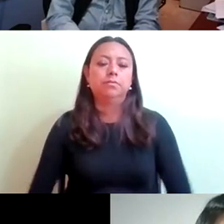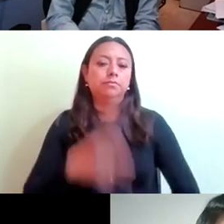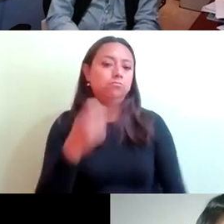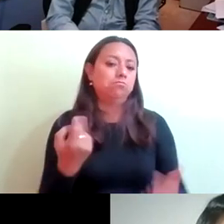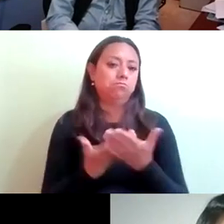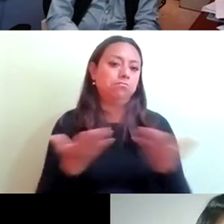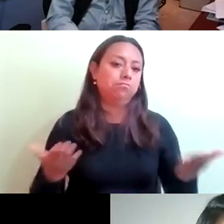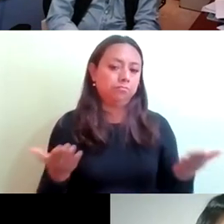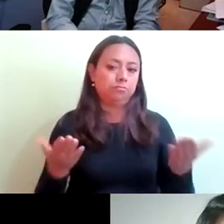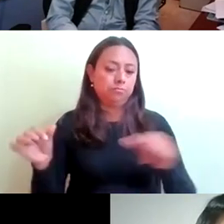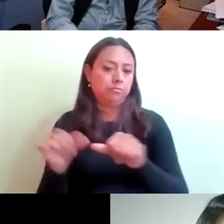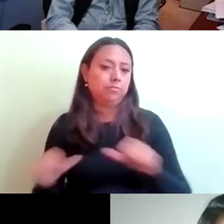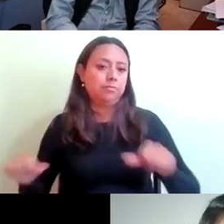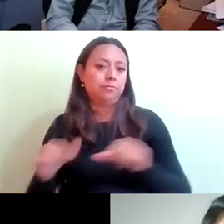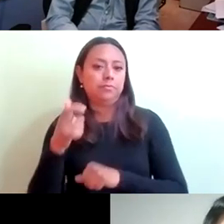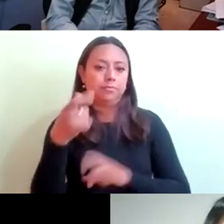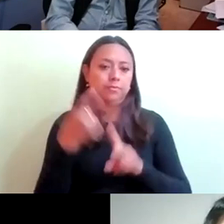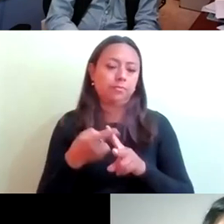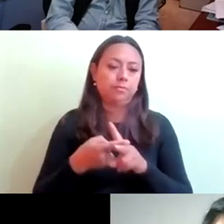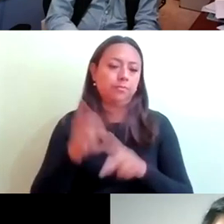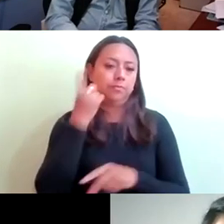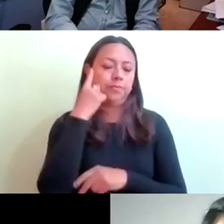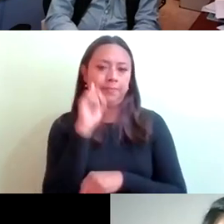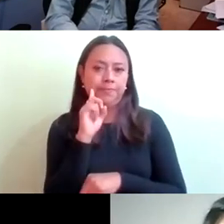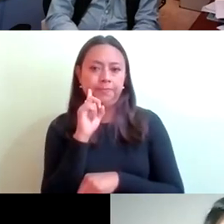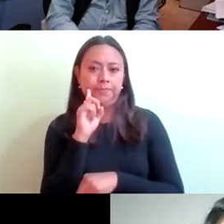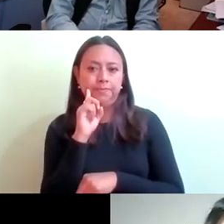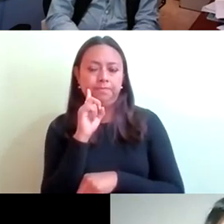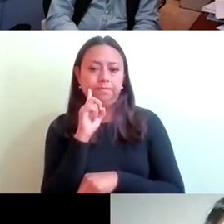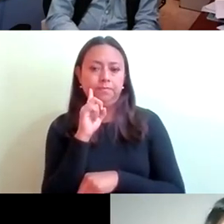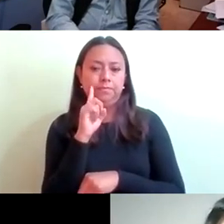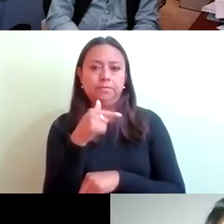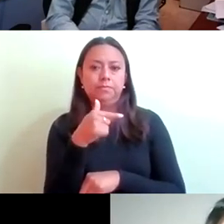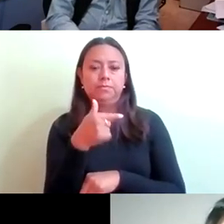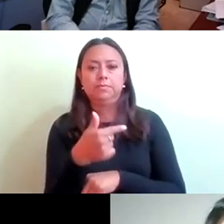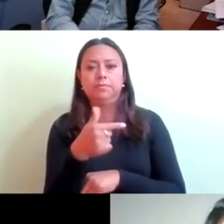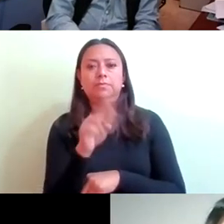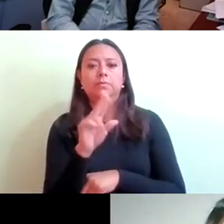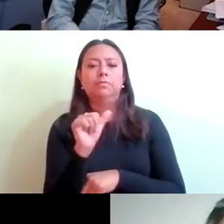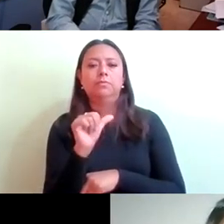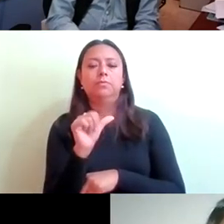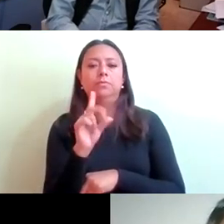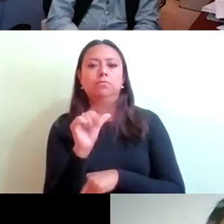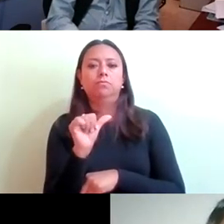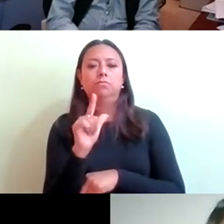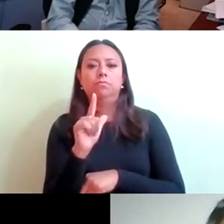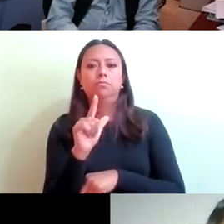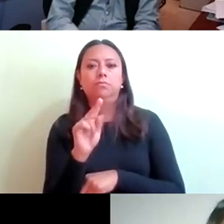de finanzas y la diputada Guadalupe Morales tenga alguna